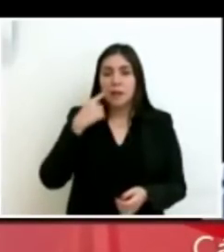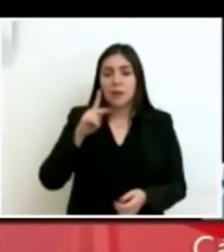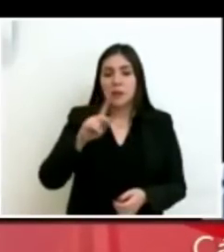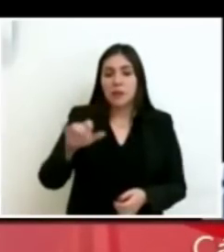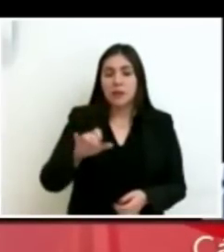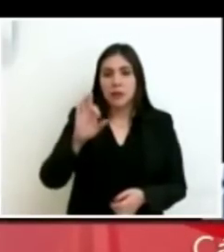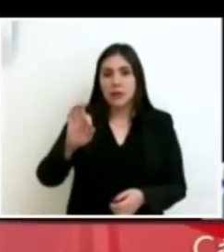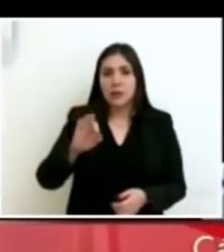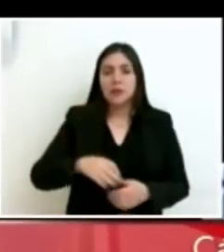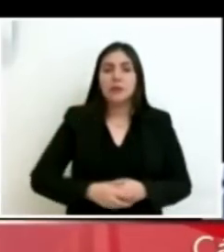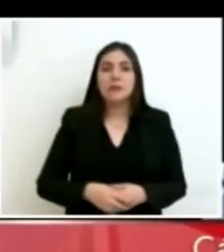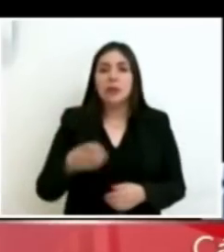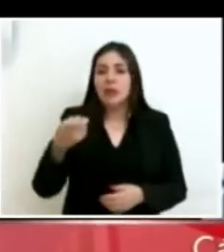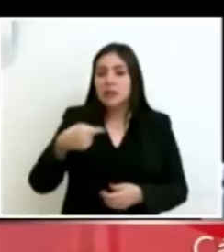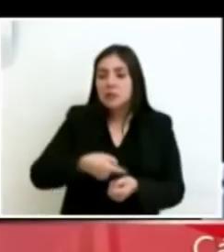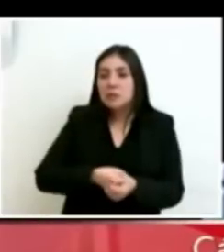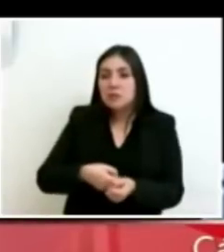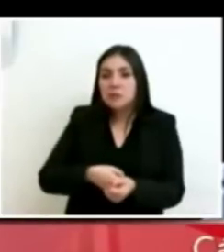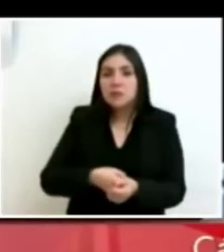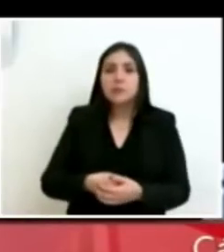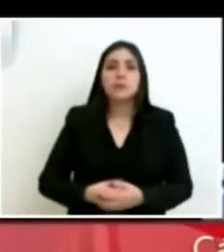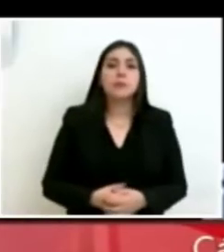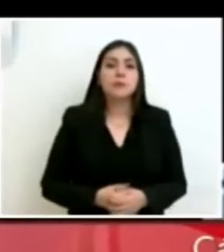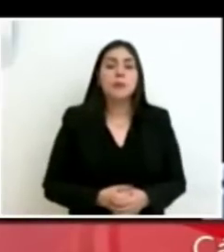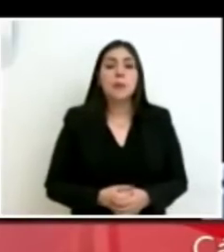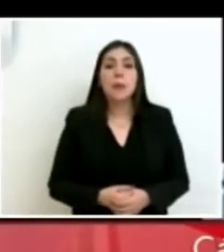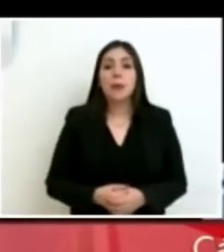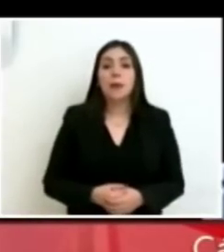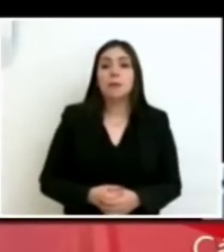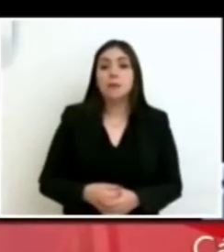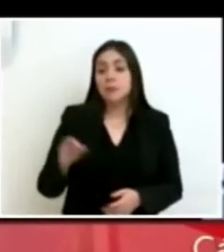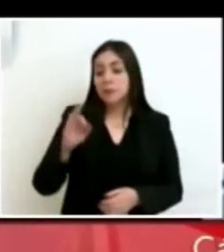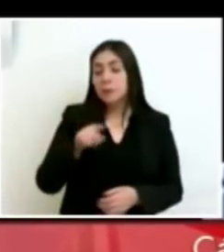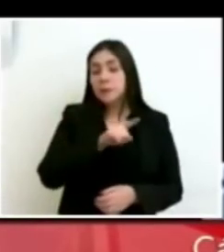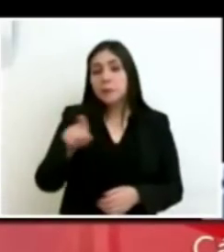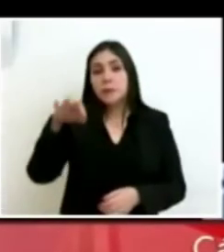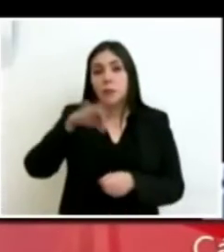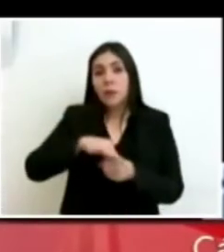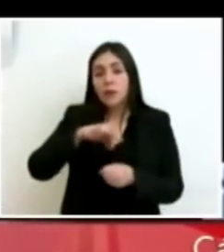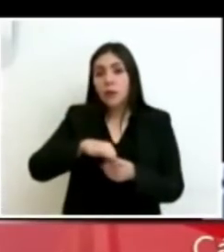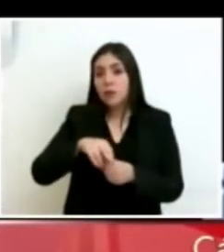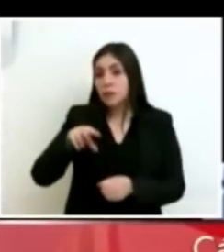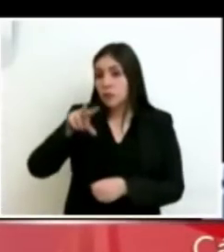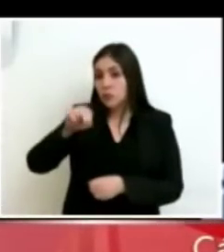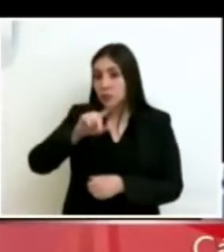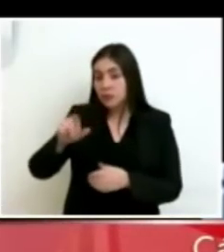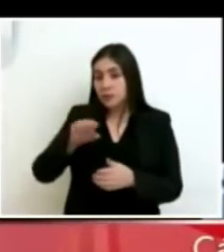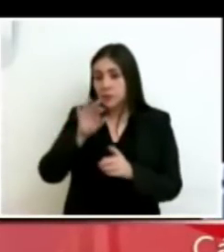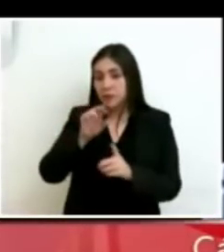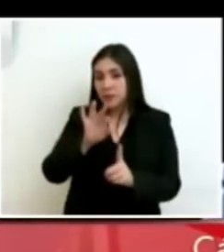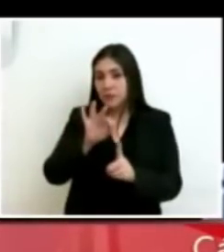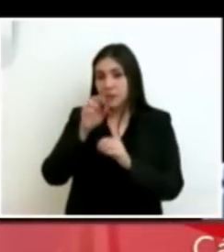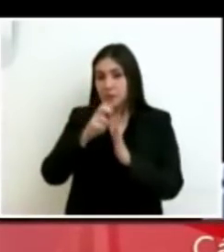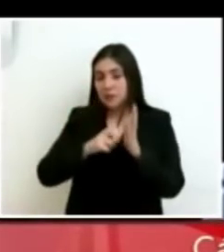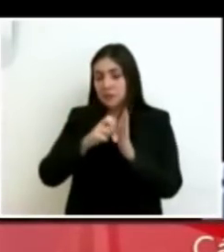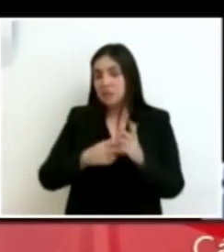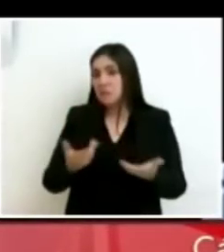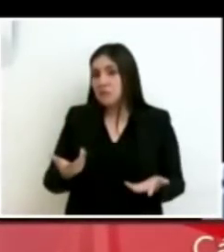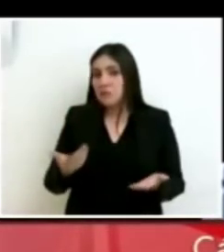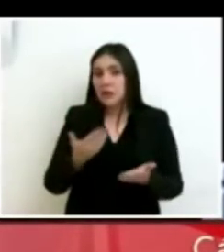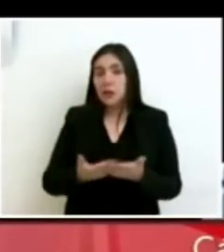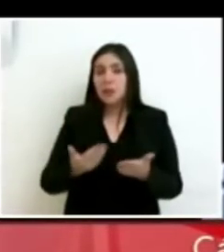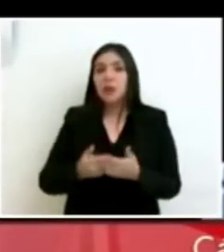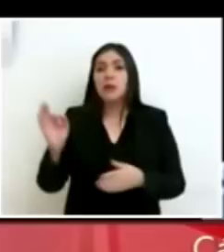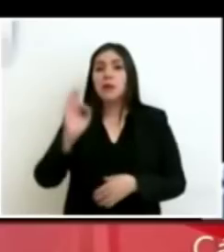Judicial. Si votan en contra de esta reserva, hoy pueden poner en la cárcel a